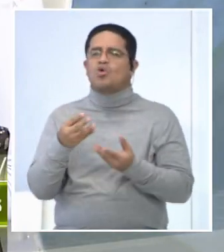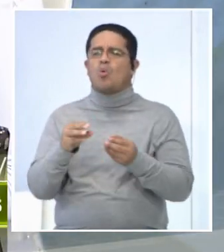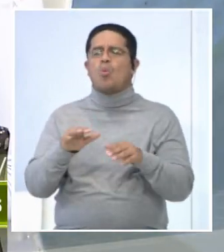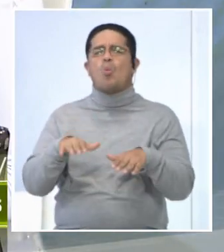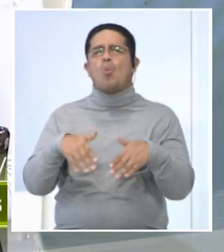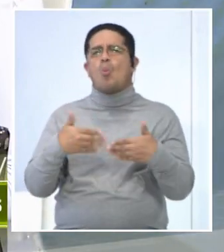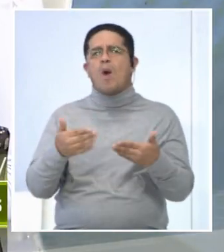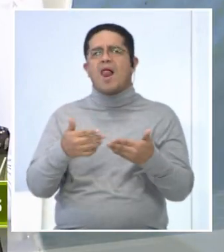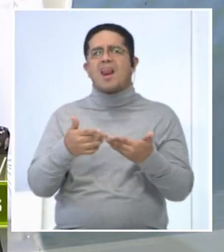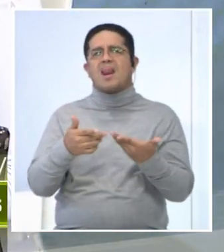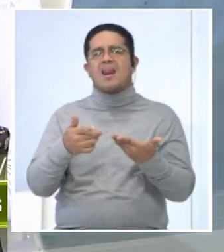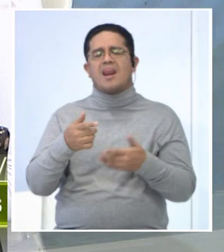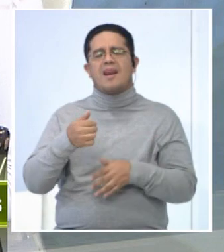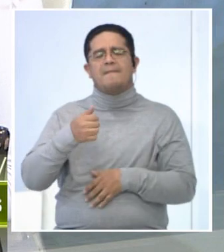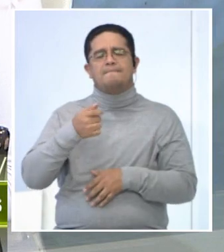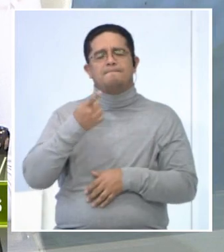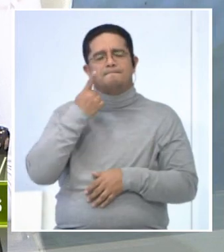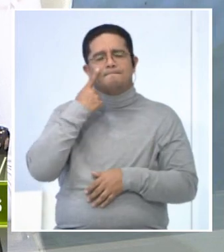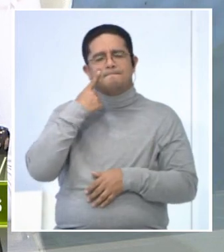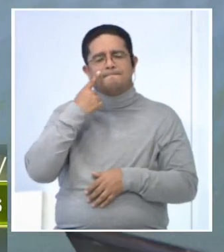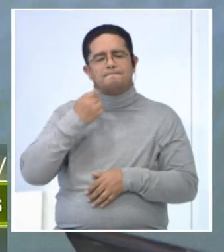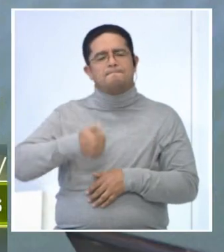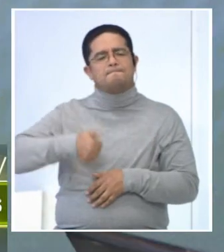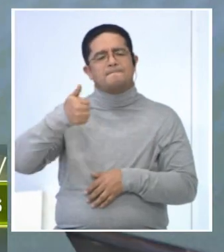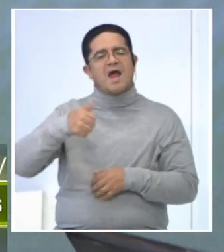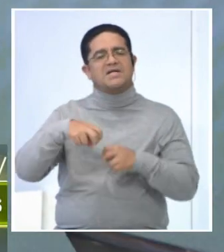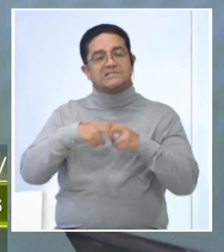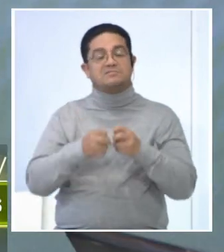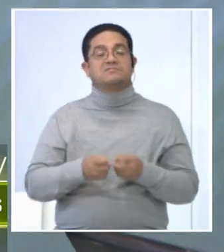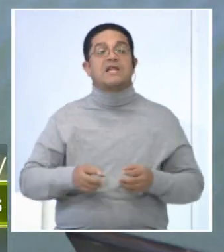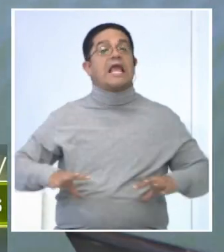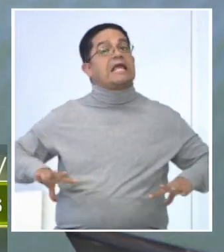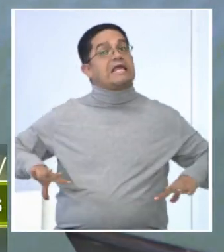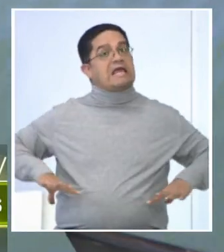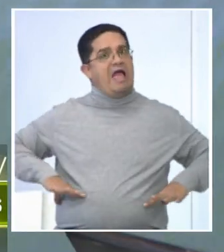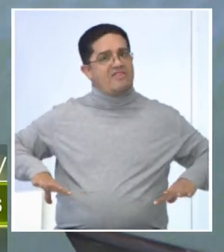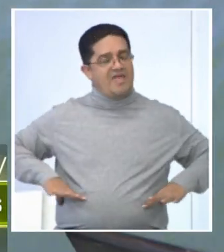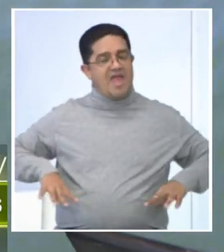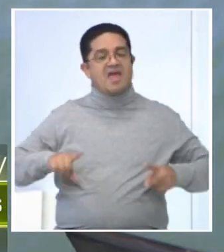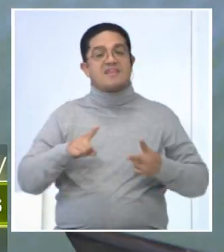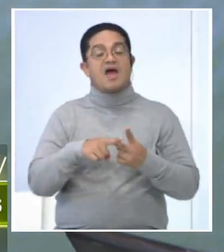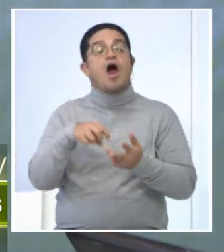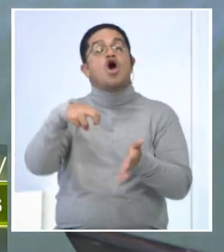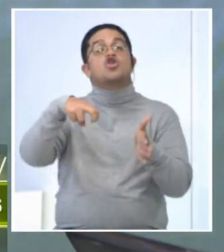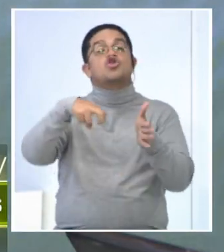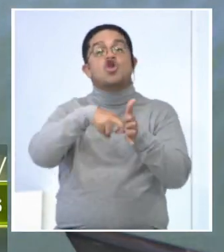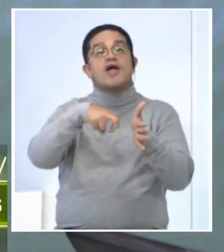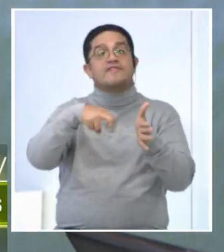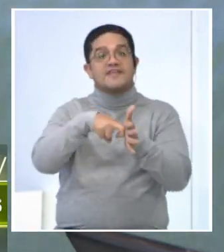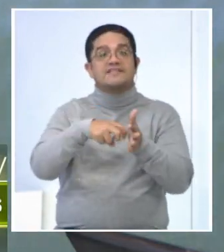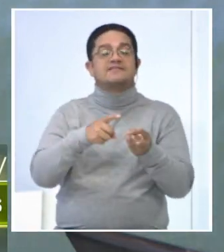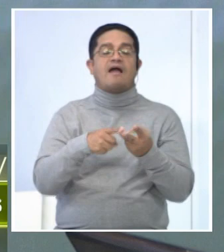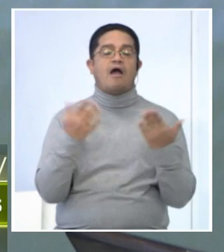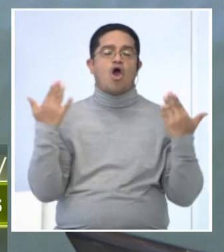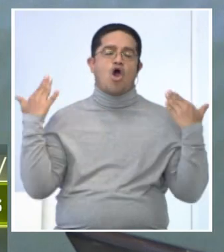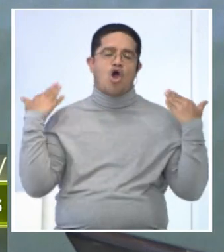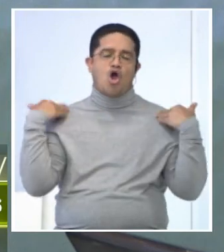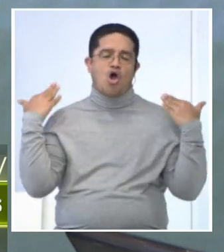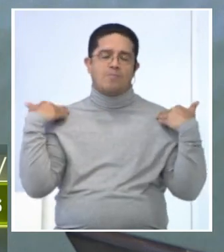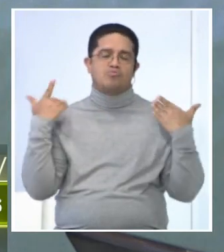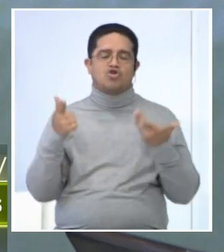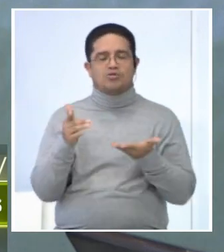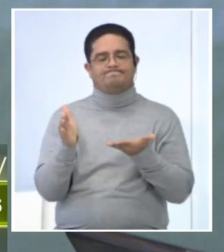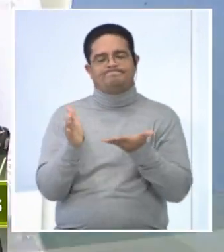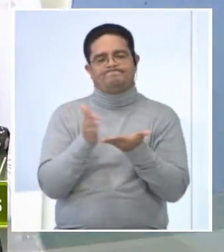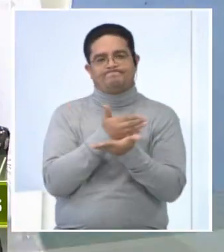más comunes que se ven afectadas? Cadera, rodilla y hombro son las principales articulaciones que se ven afectadas en cuanto al reemplazo